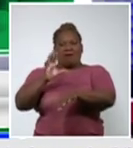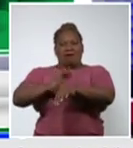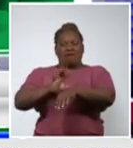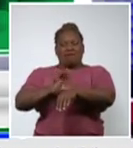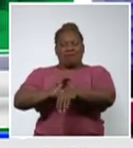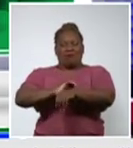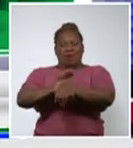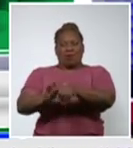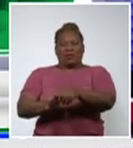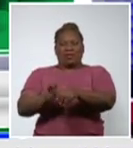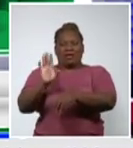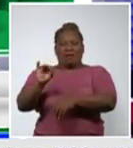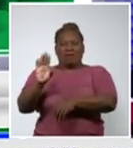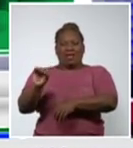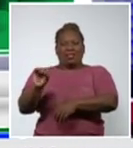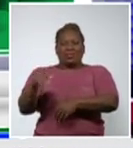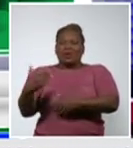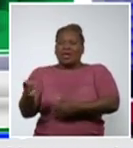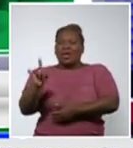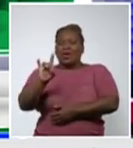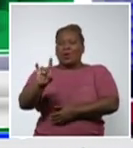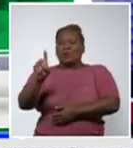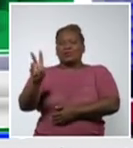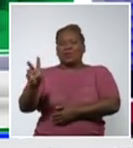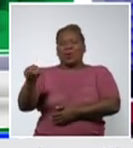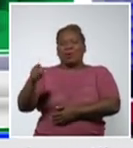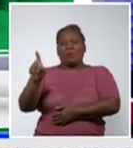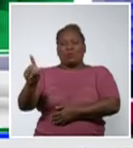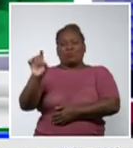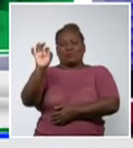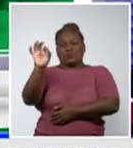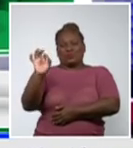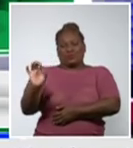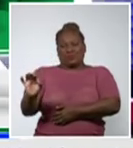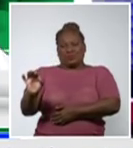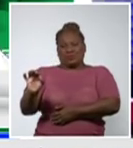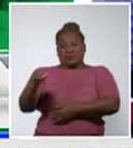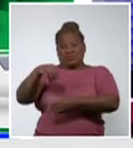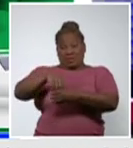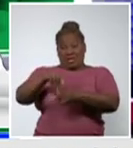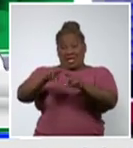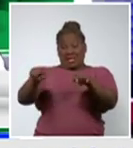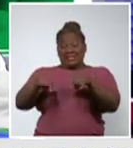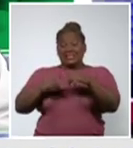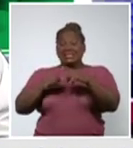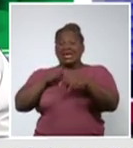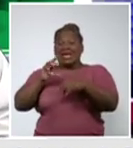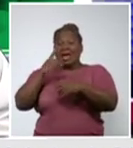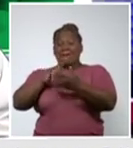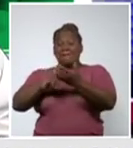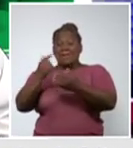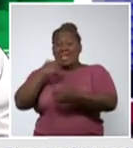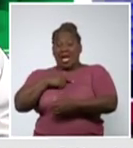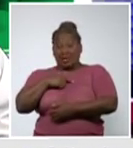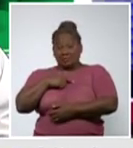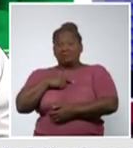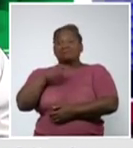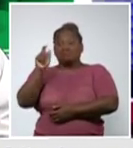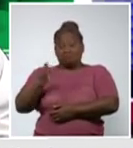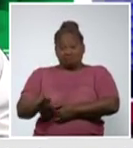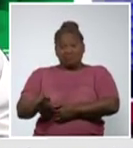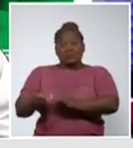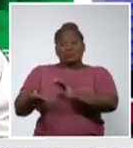Estamos hablando del 92,1%. En nuestras terapias intensivas todavía una cifra alta